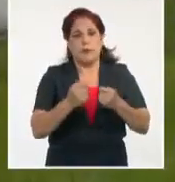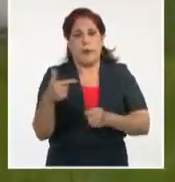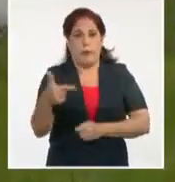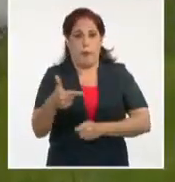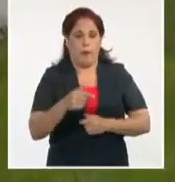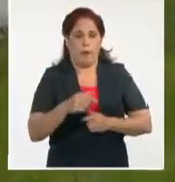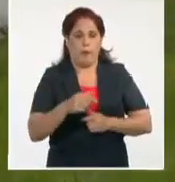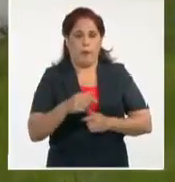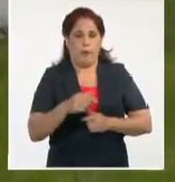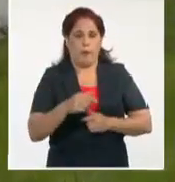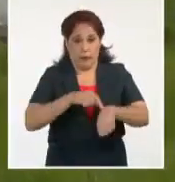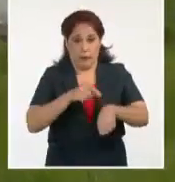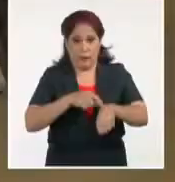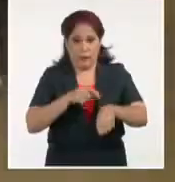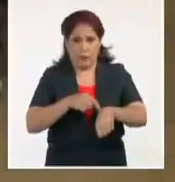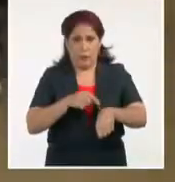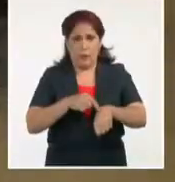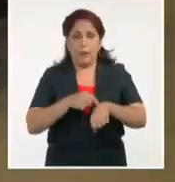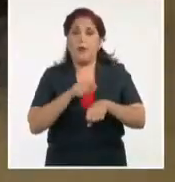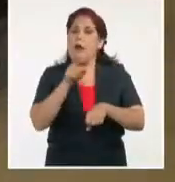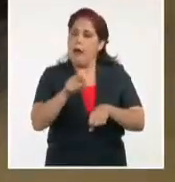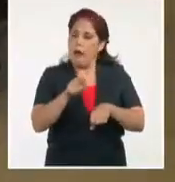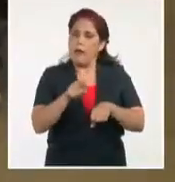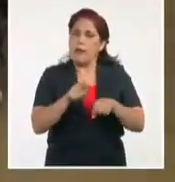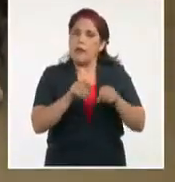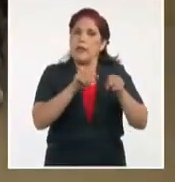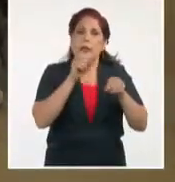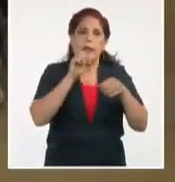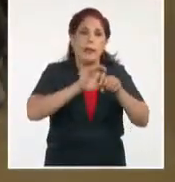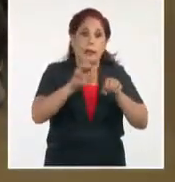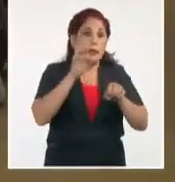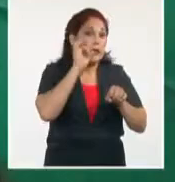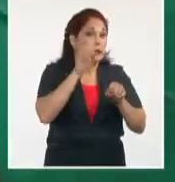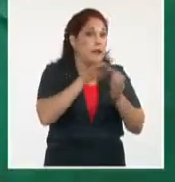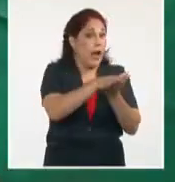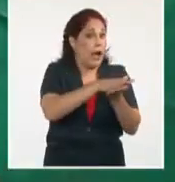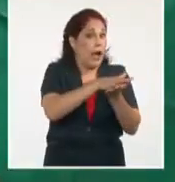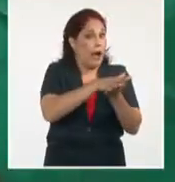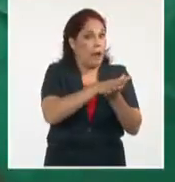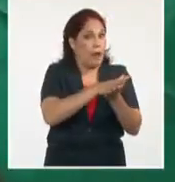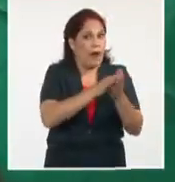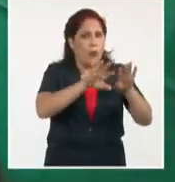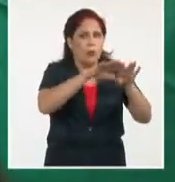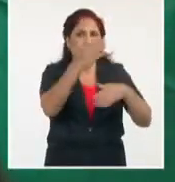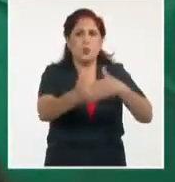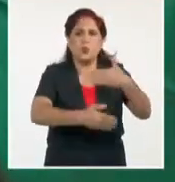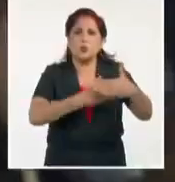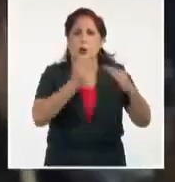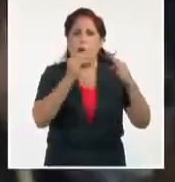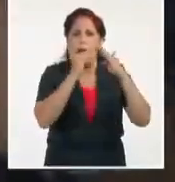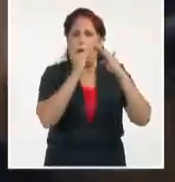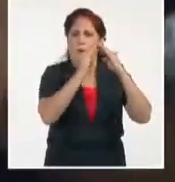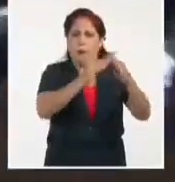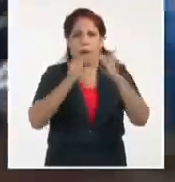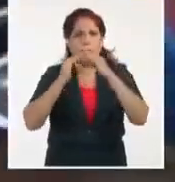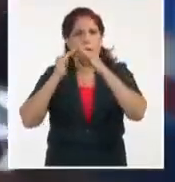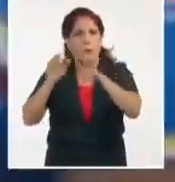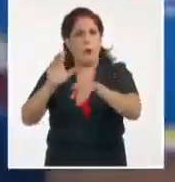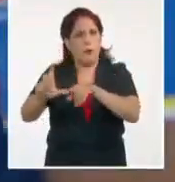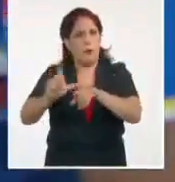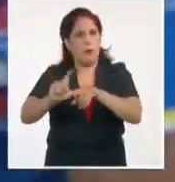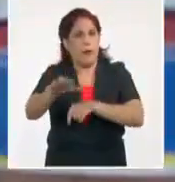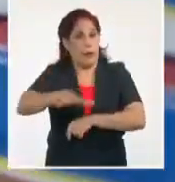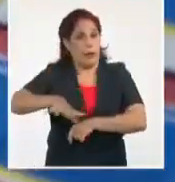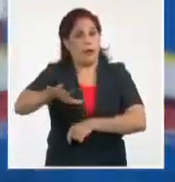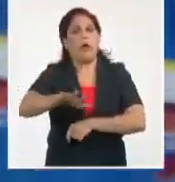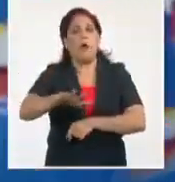estos momentos, permanece el recaudo del tabaco, tanto en unidades de beneficio como en las casas de cura de productores. Hoy se